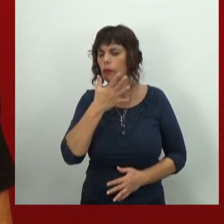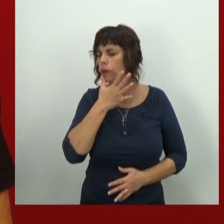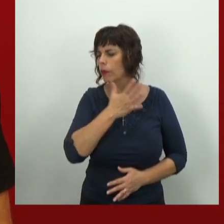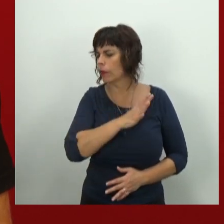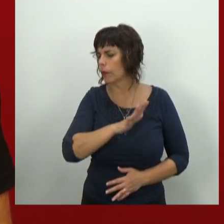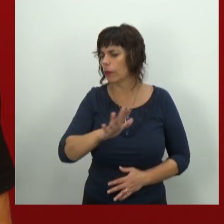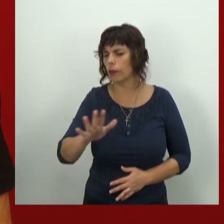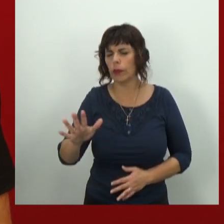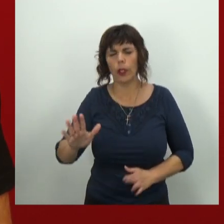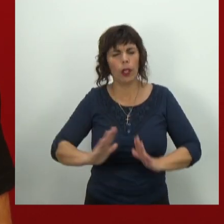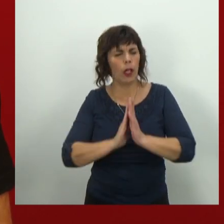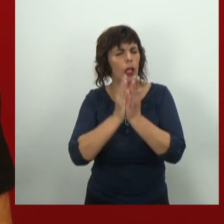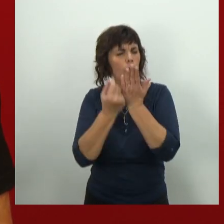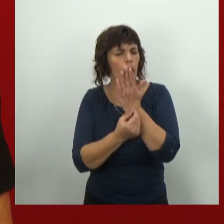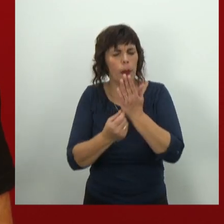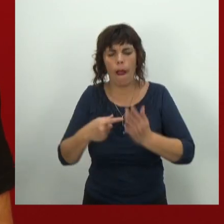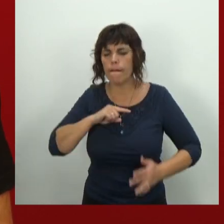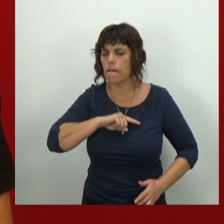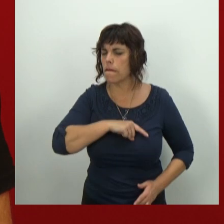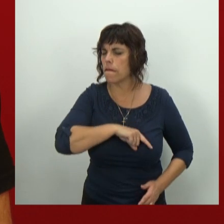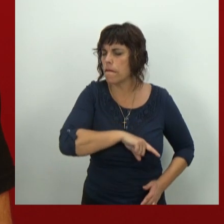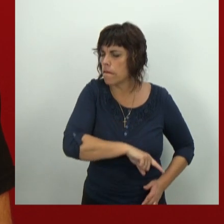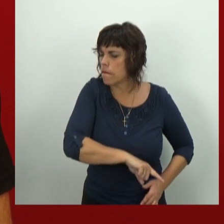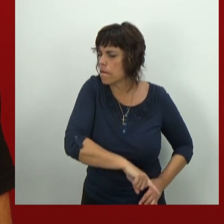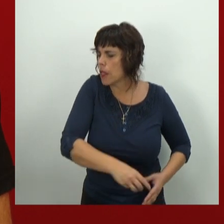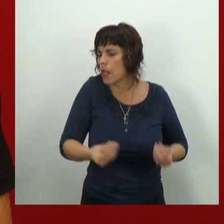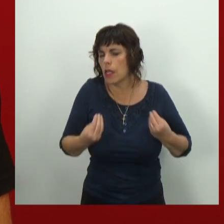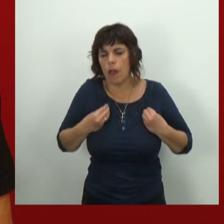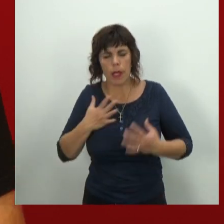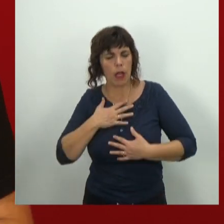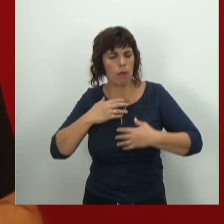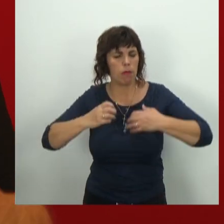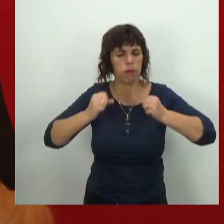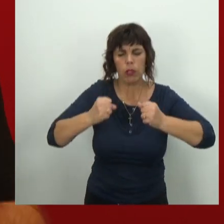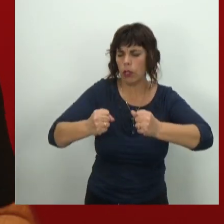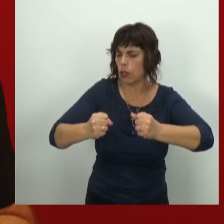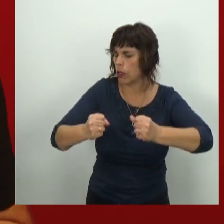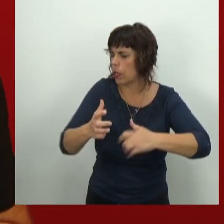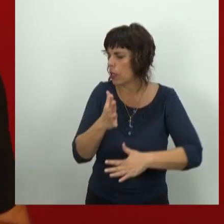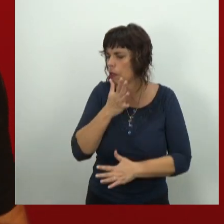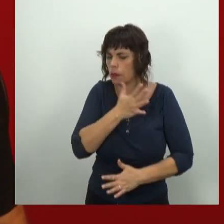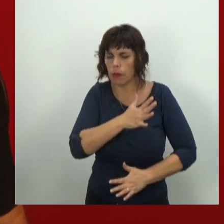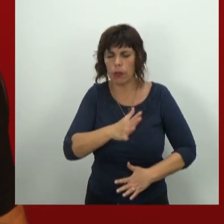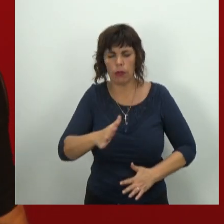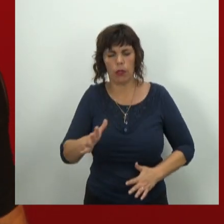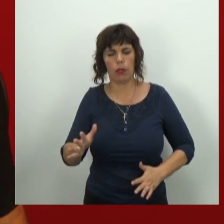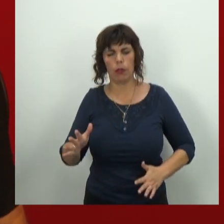Impresionante de profundo, llena de vida, de poder, de impresionante lo que es la